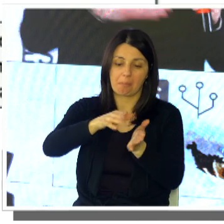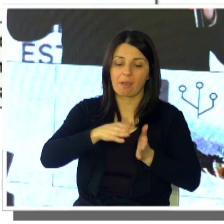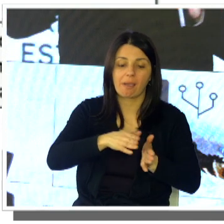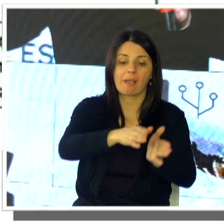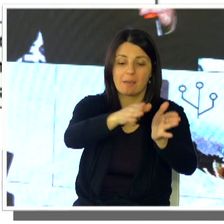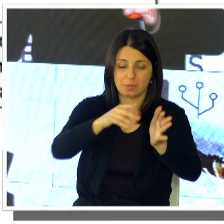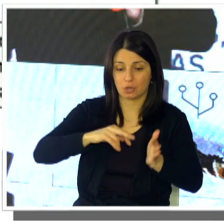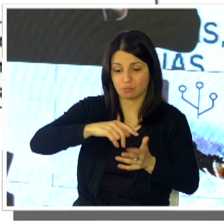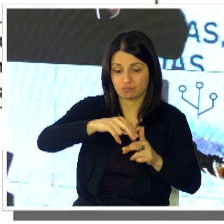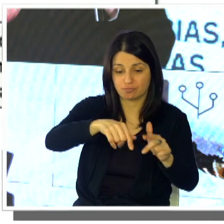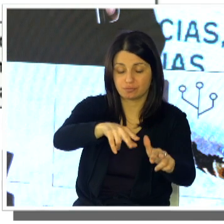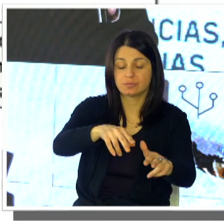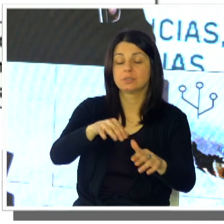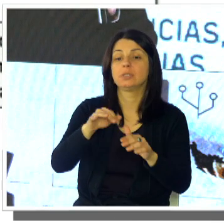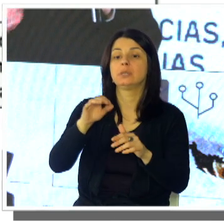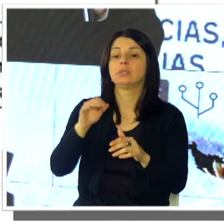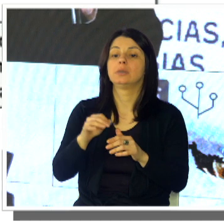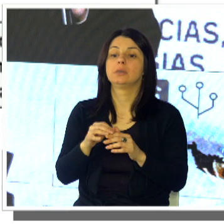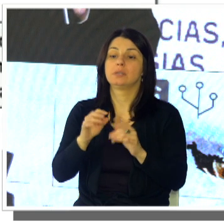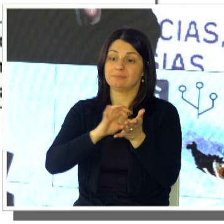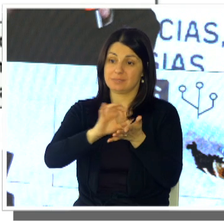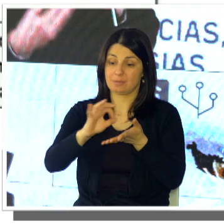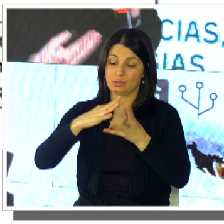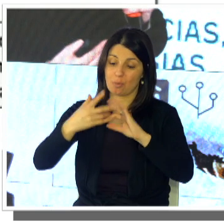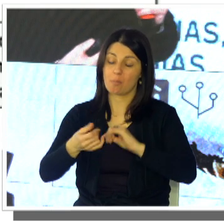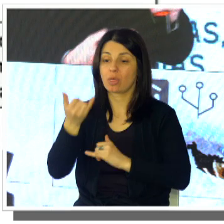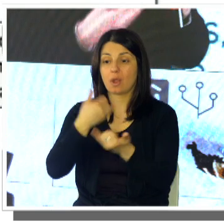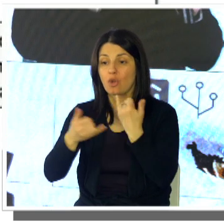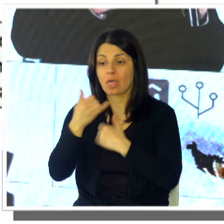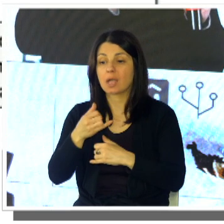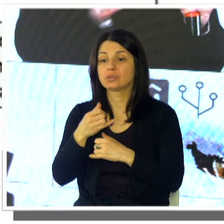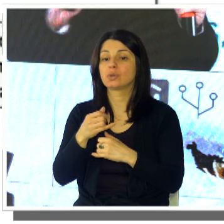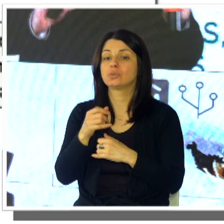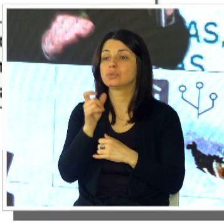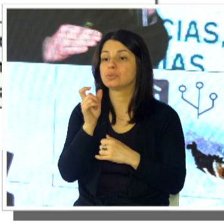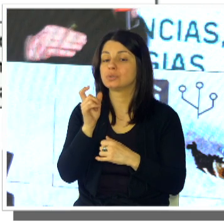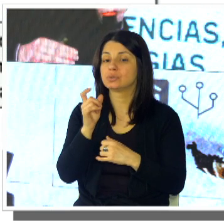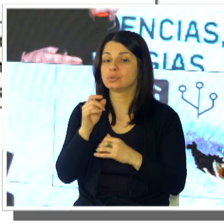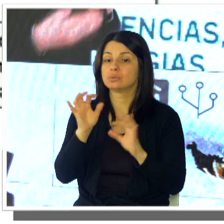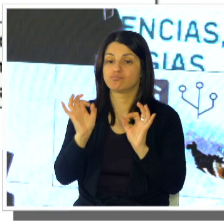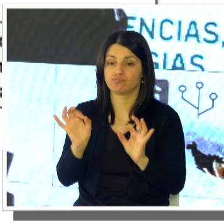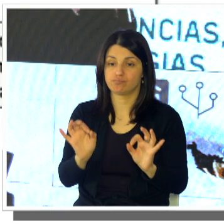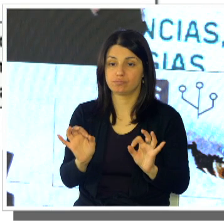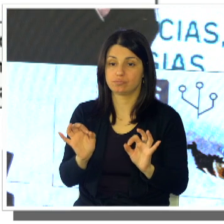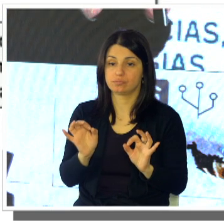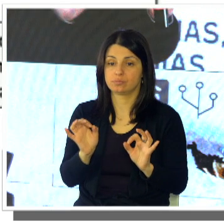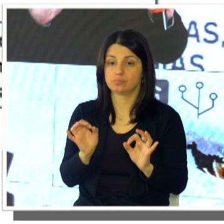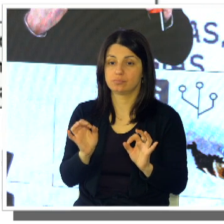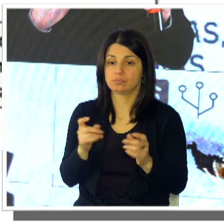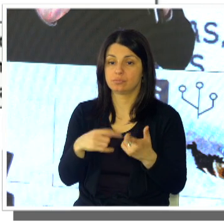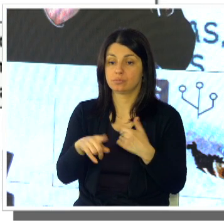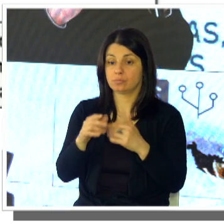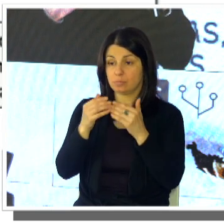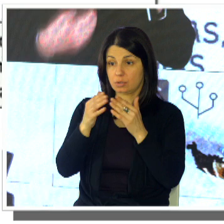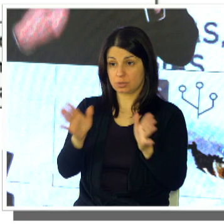REST, el estándar NGCI de servicios, modelos de datos definidos, está todo bien. Pero si